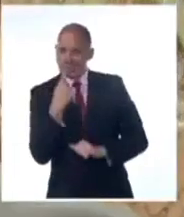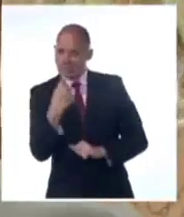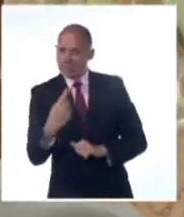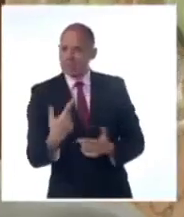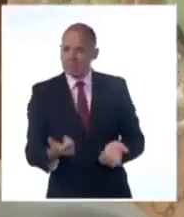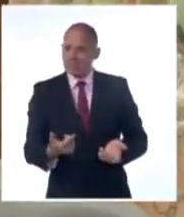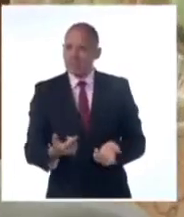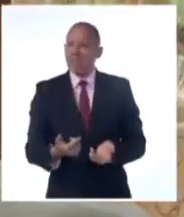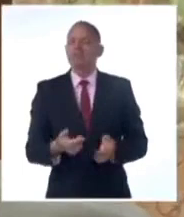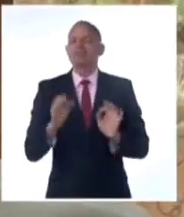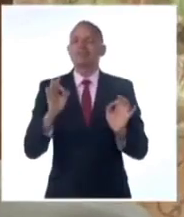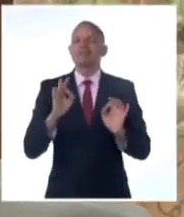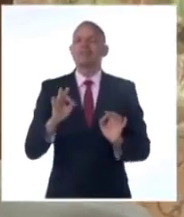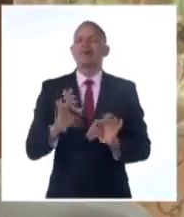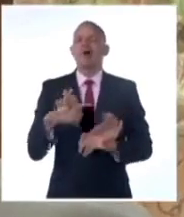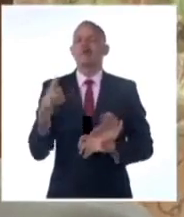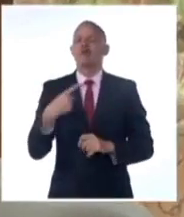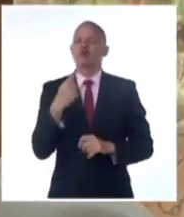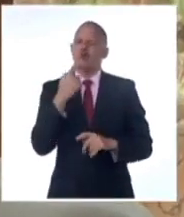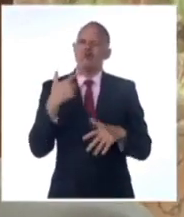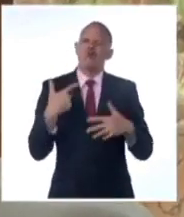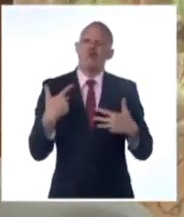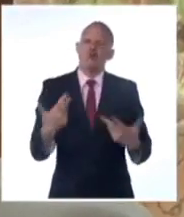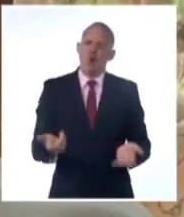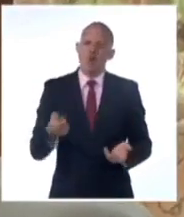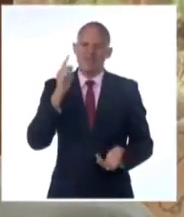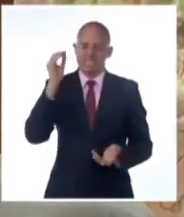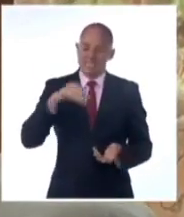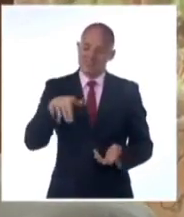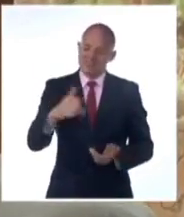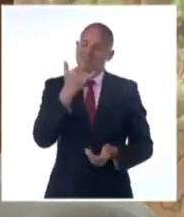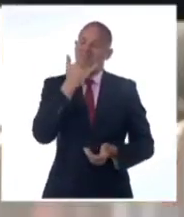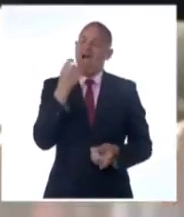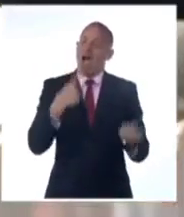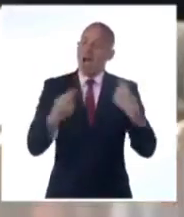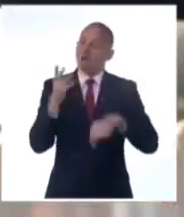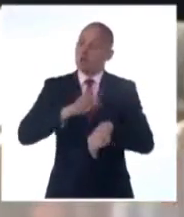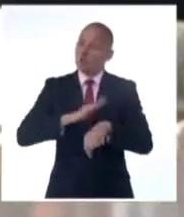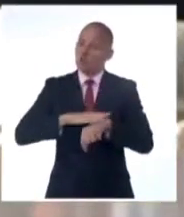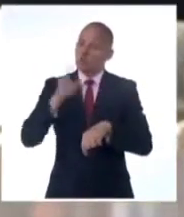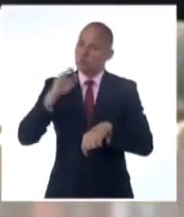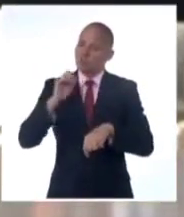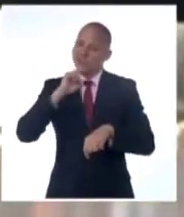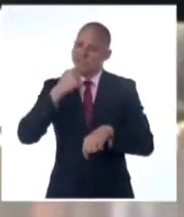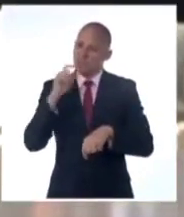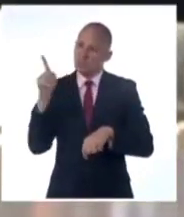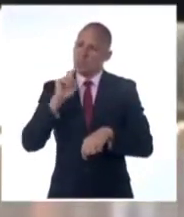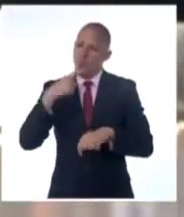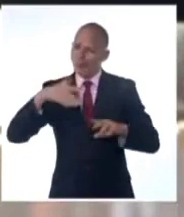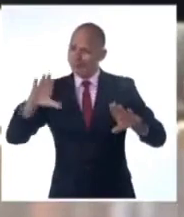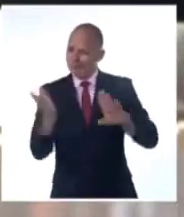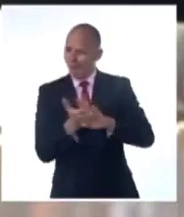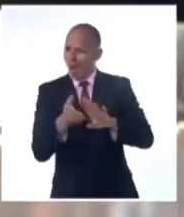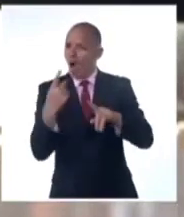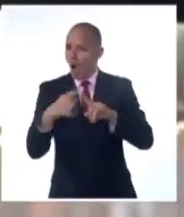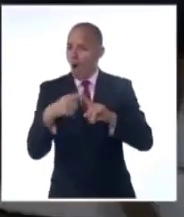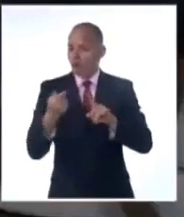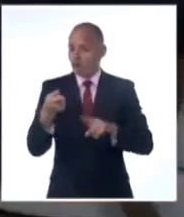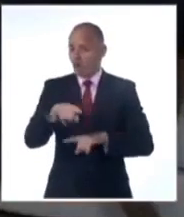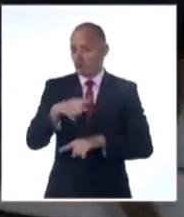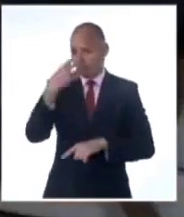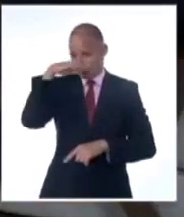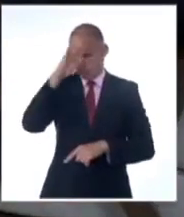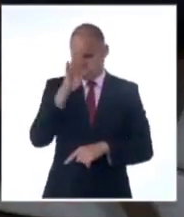especial del Consejo de Derechos Humanos sobre las repercusiones negativas de las medidas coercitivas unilaterales para el disfrute de los derechos humanos, sobre